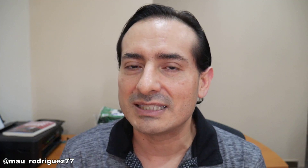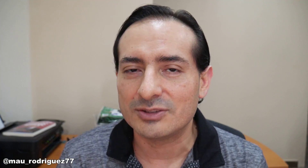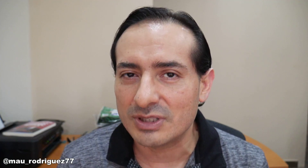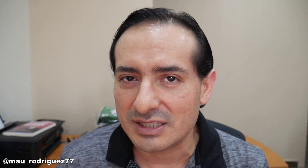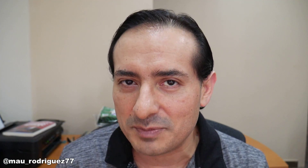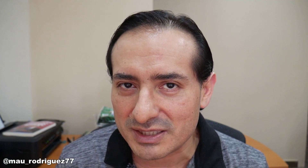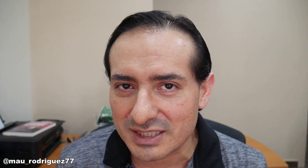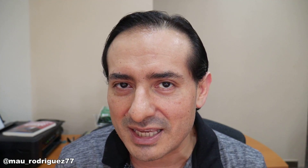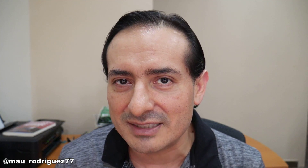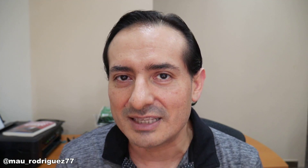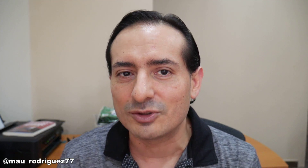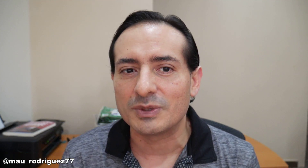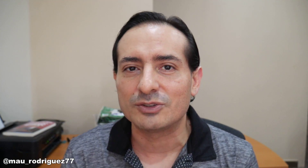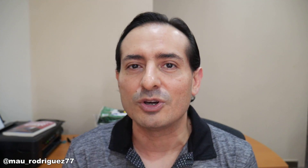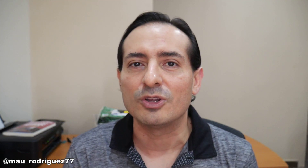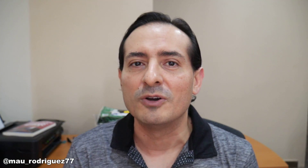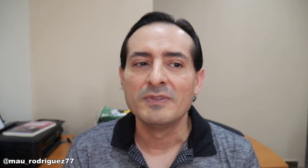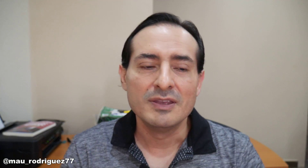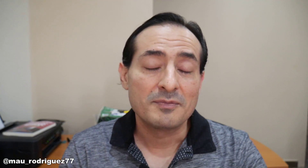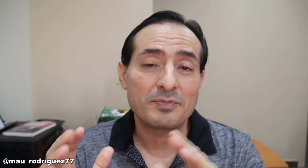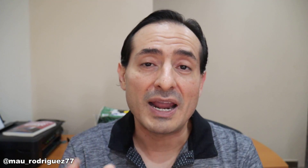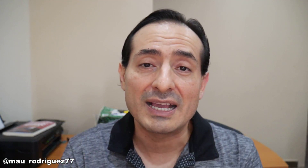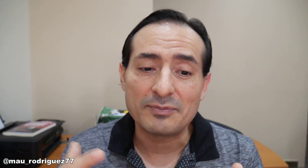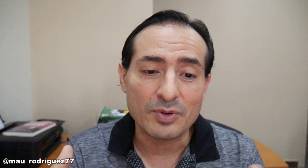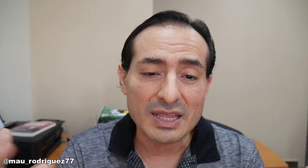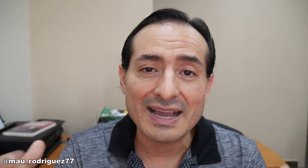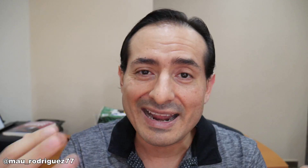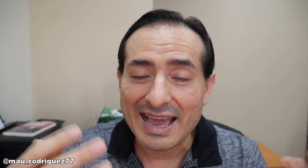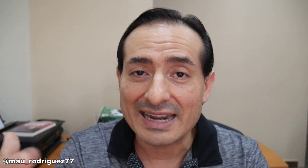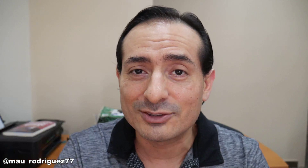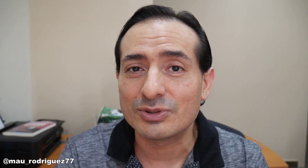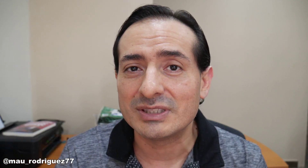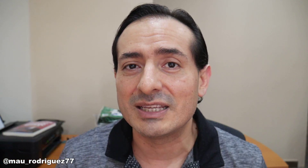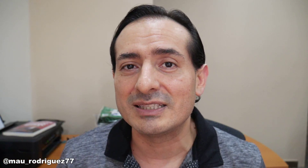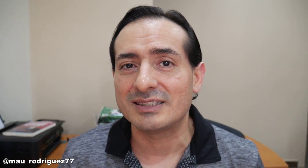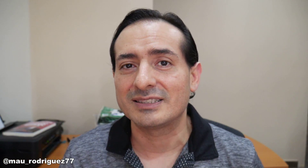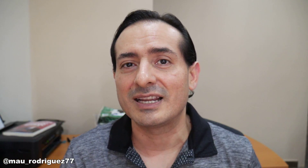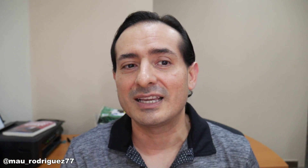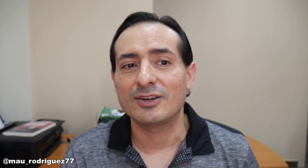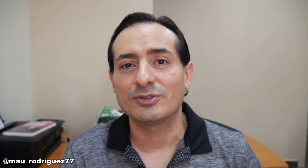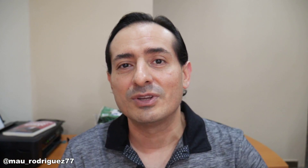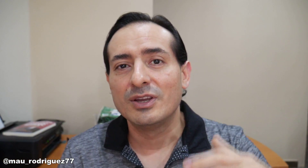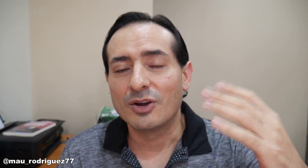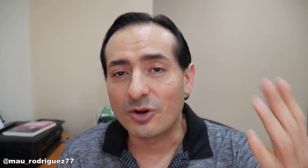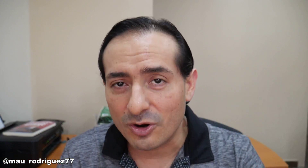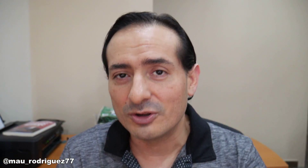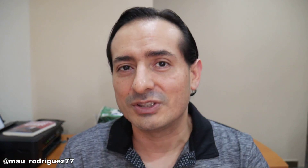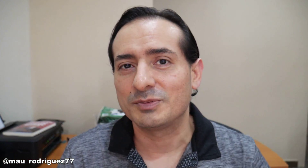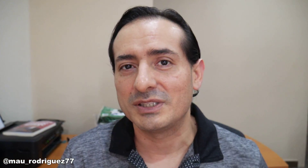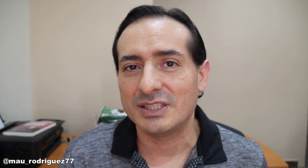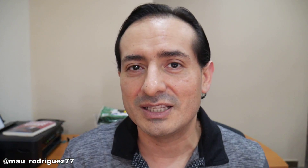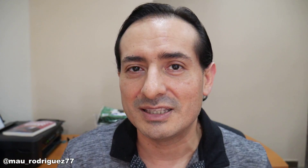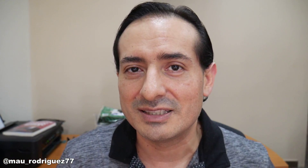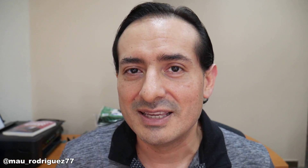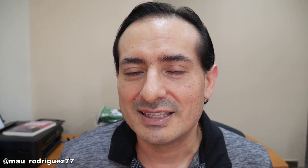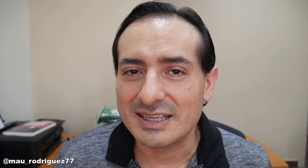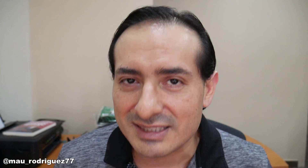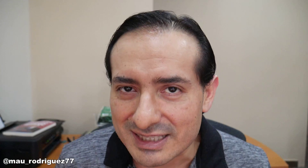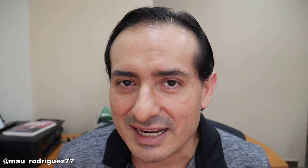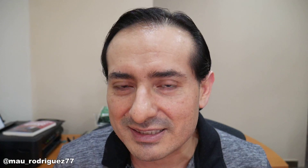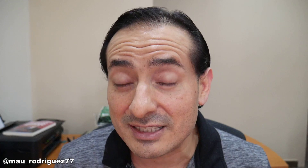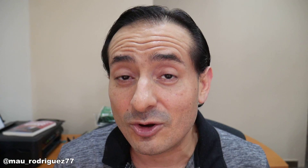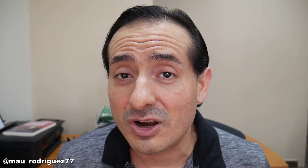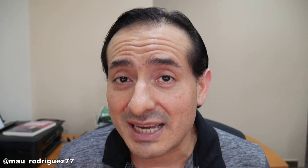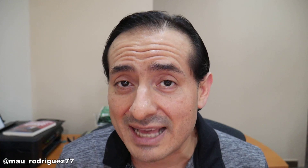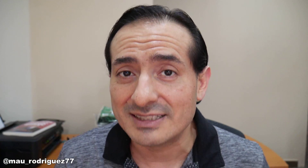deteniendo las acciones del presidente, sobre todo para que puedan ganar estos intereses extranjeros con los expresidentes que